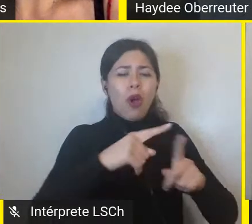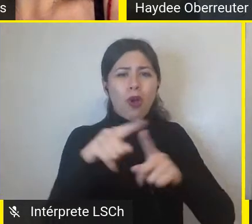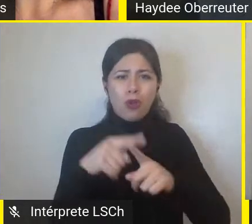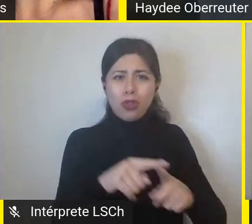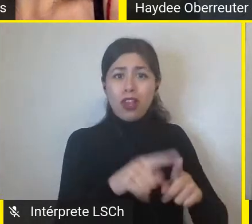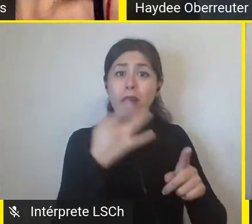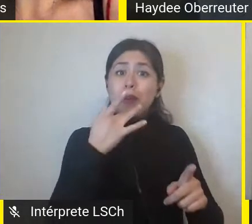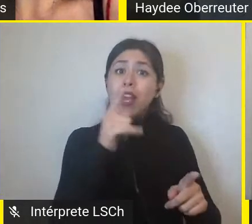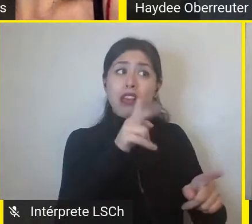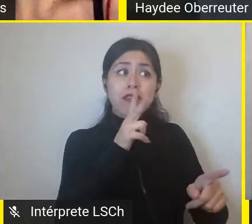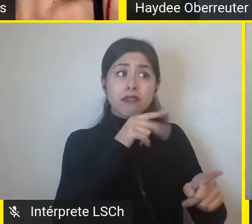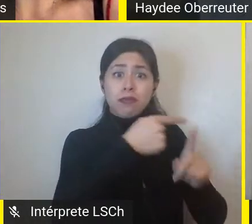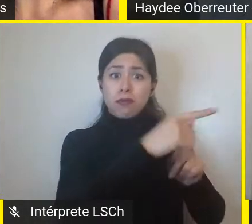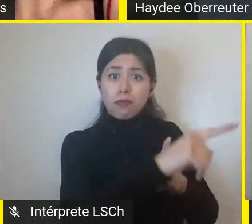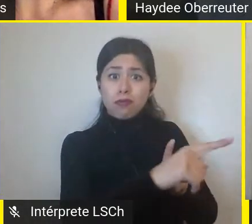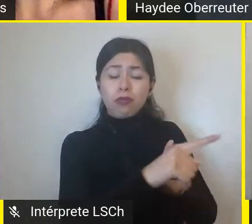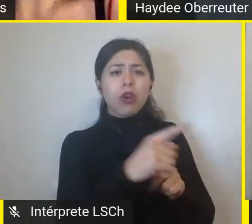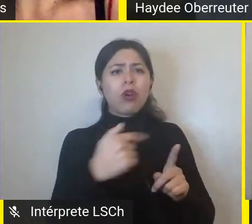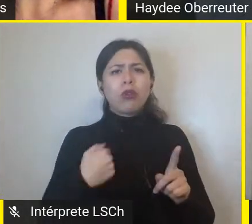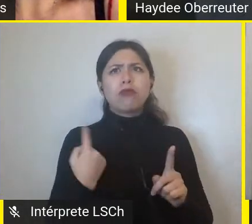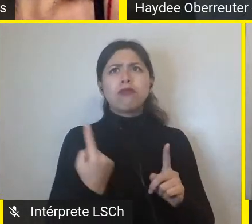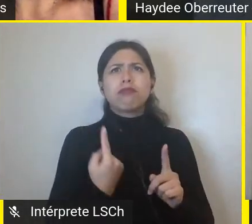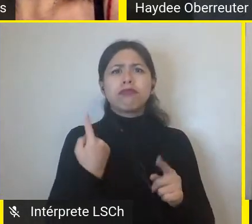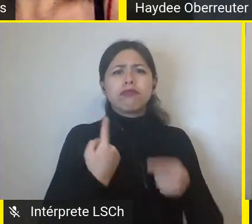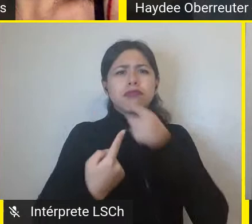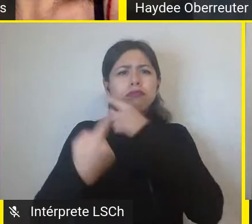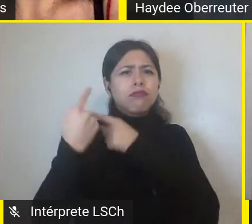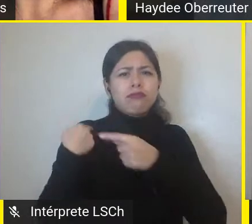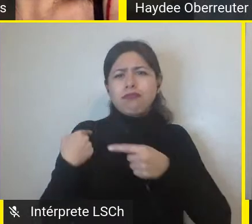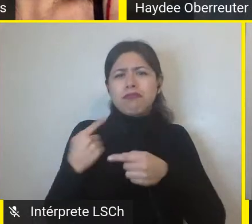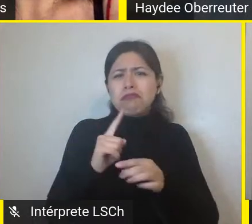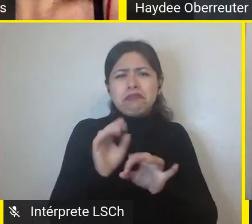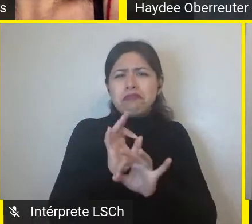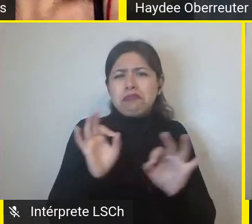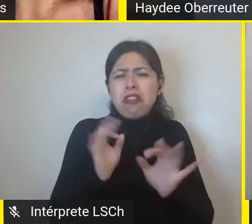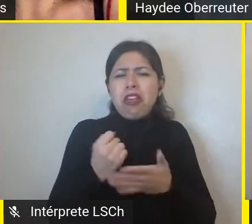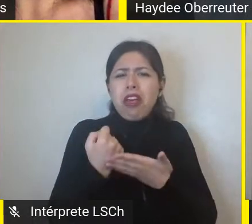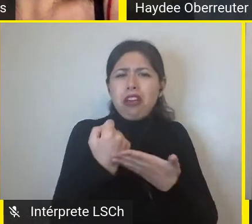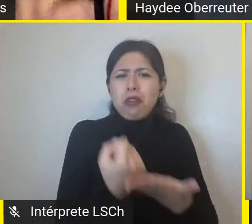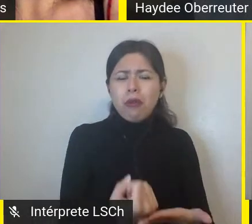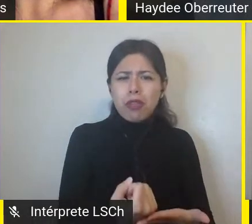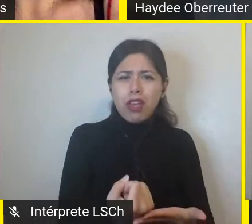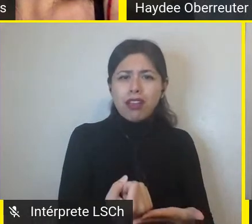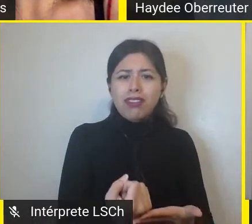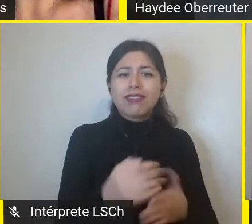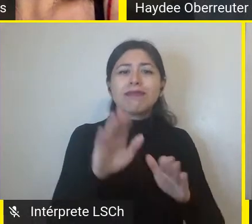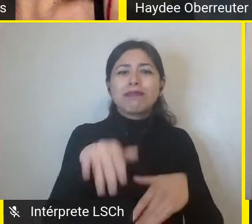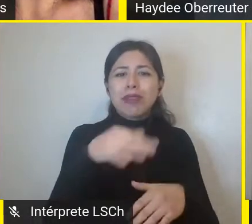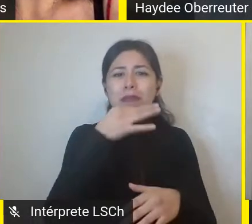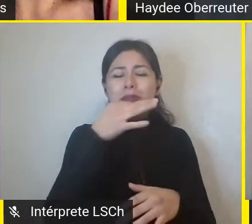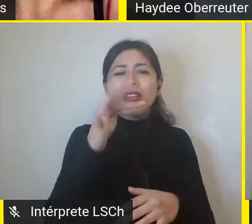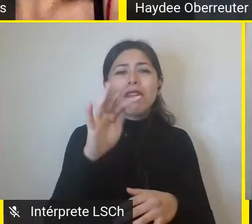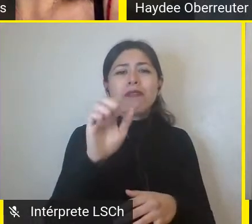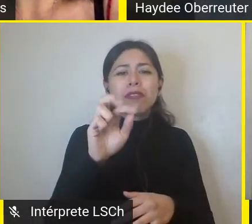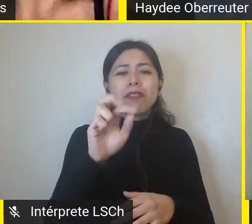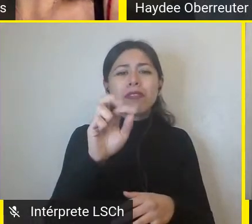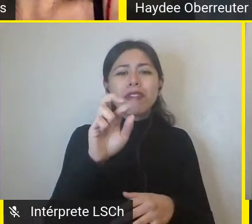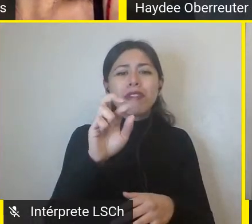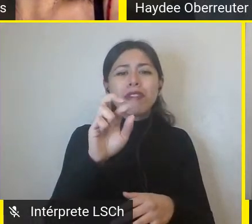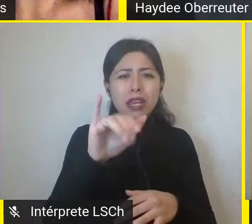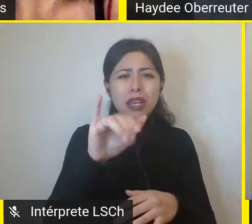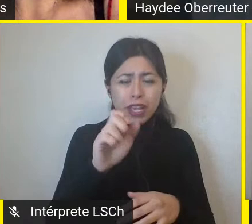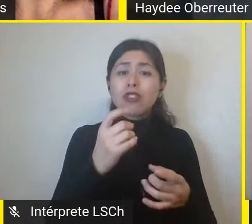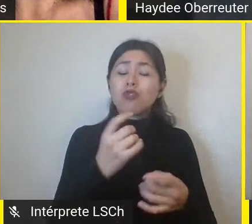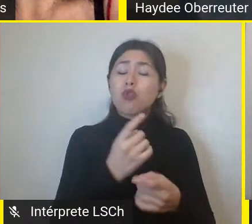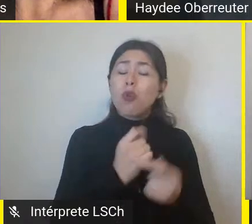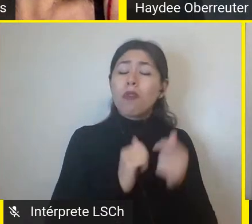demás, nuestra historia sola, no sirve para nada, ¿no? Como bien señalaba Felipe, el sufrimiento es social.